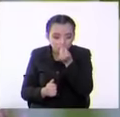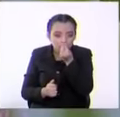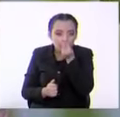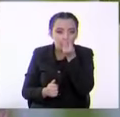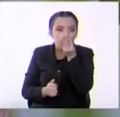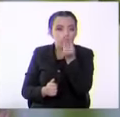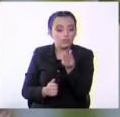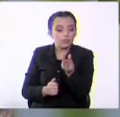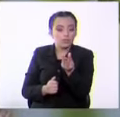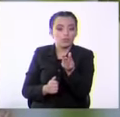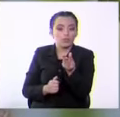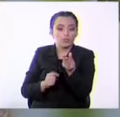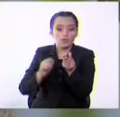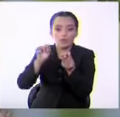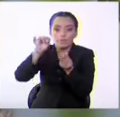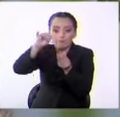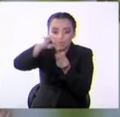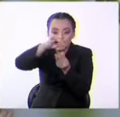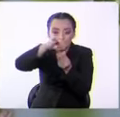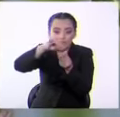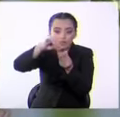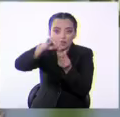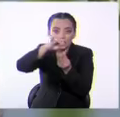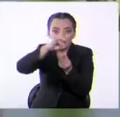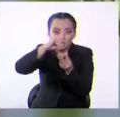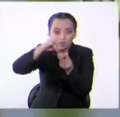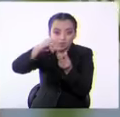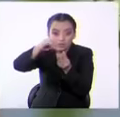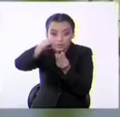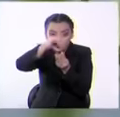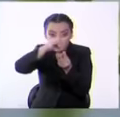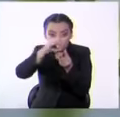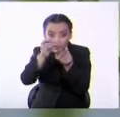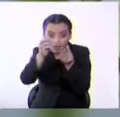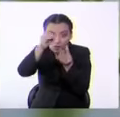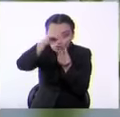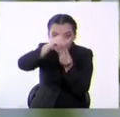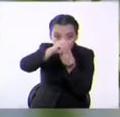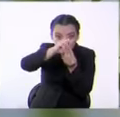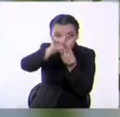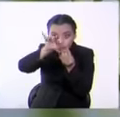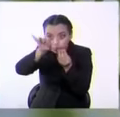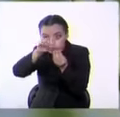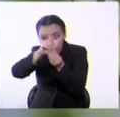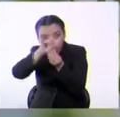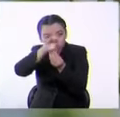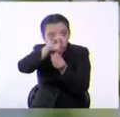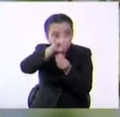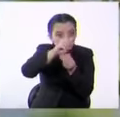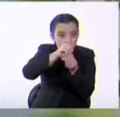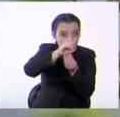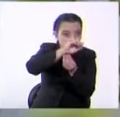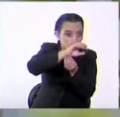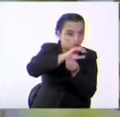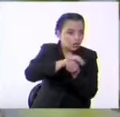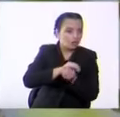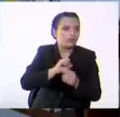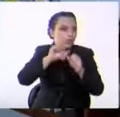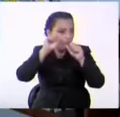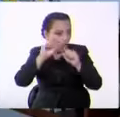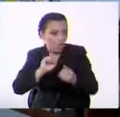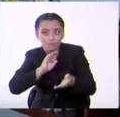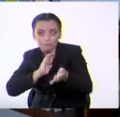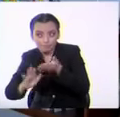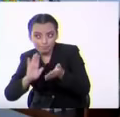de nuestros cultivos sin la polinización? Sin embargo, ¿acaso hay alguien que cobre por la polinización? Pero sí nos